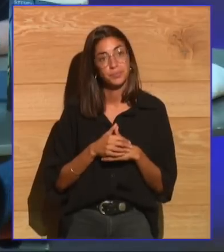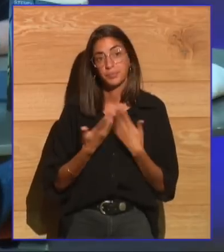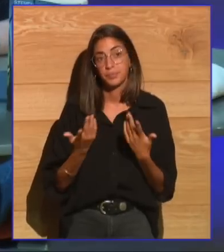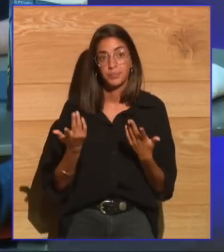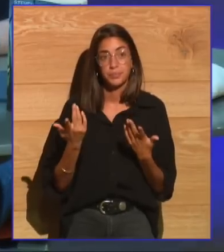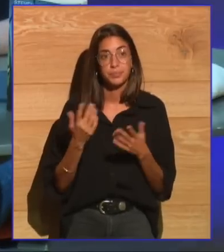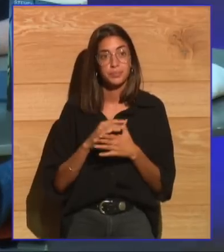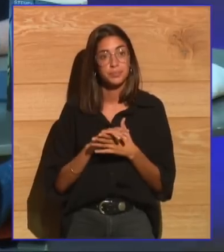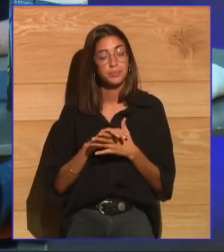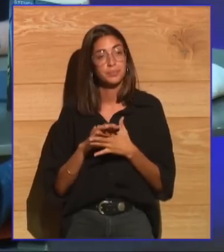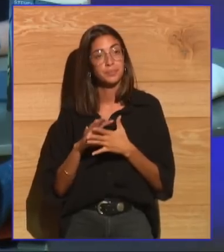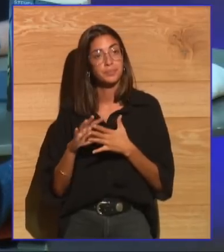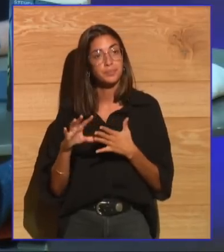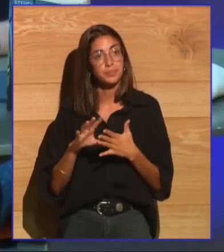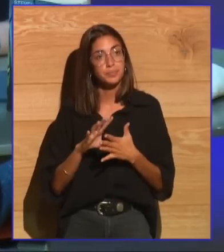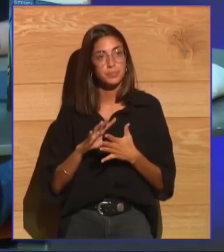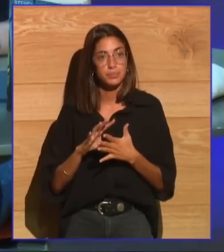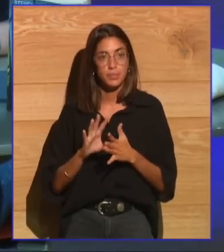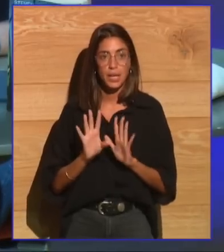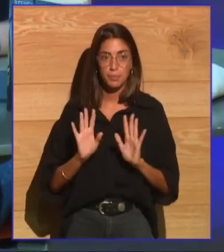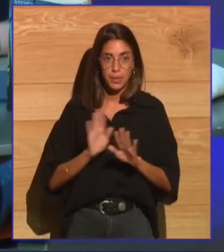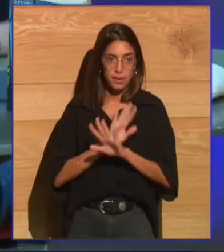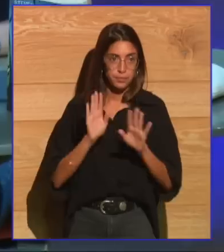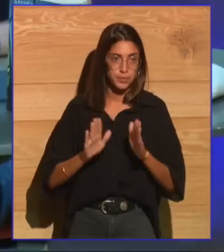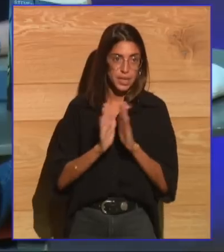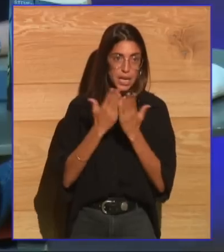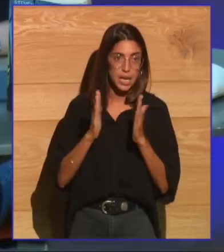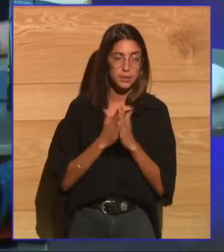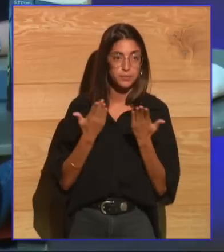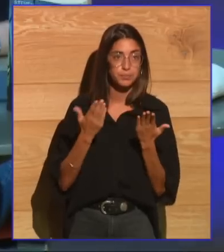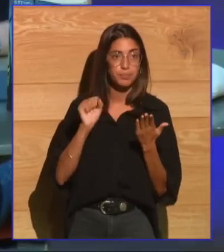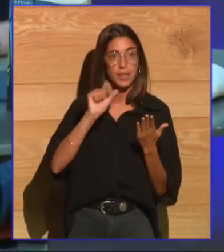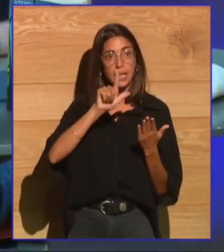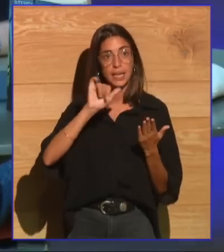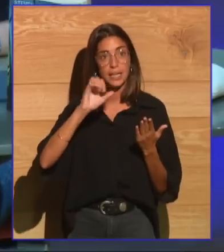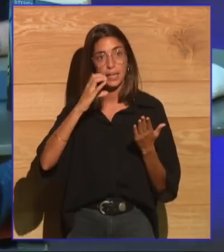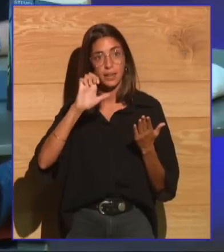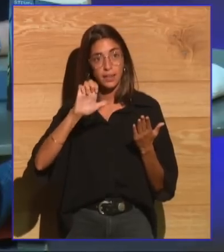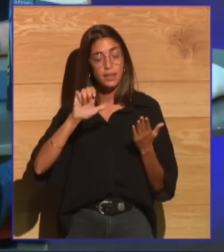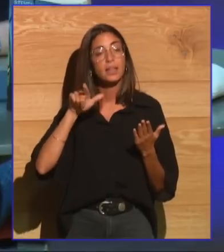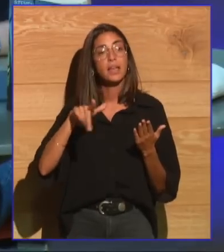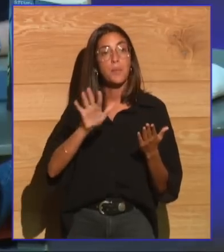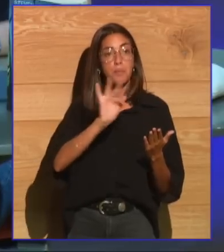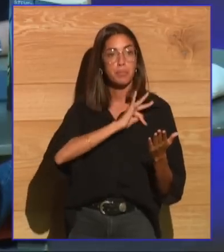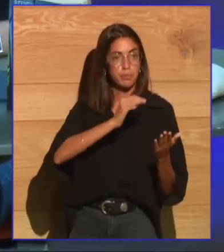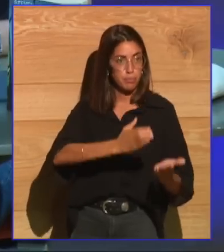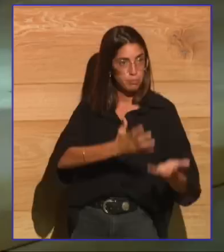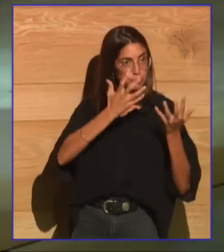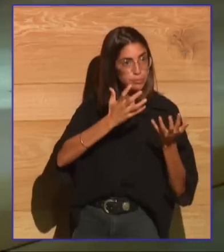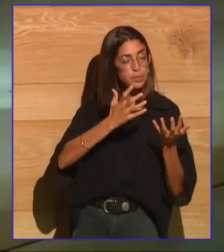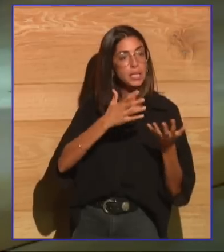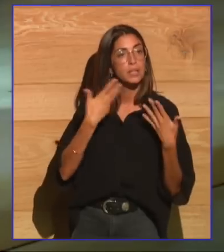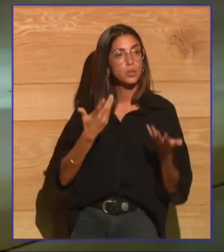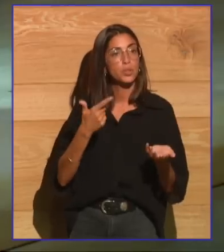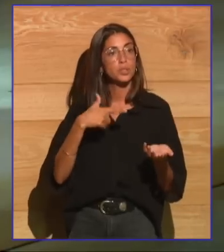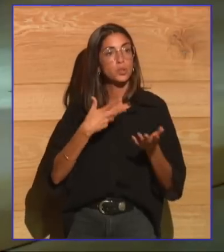niños o fueran rellenando pero en fin es una novela de alice walker que ganó el pulitzer y que contaba pues